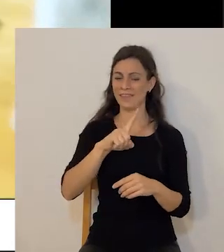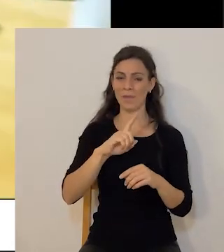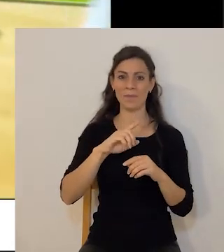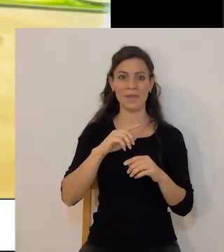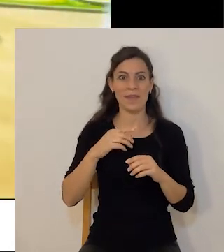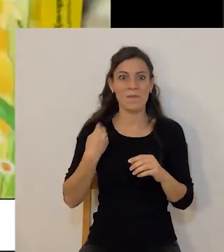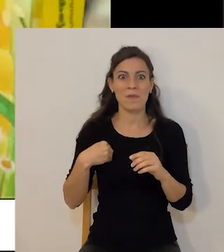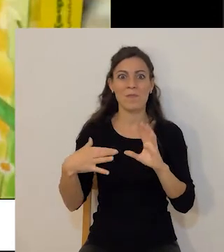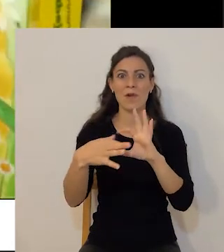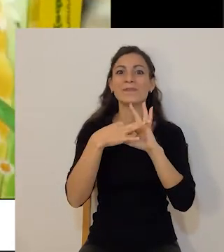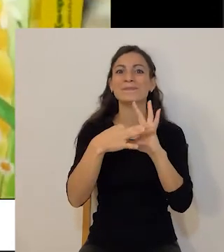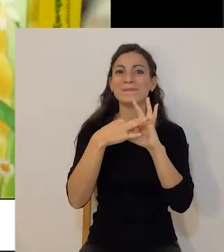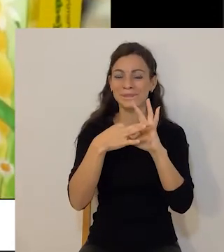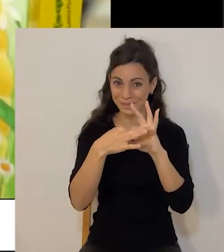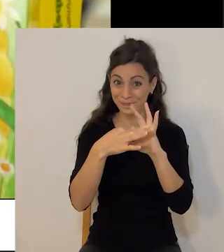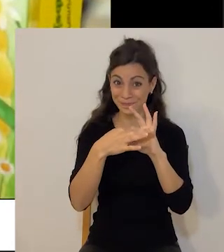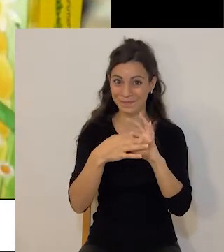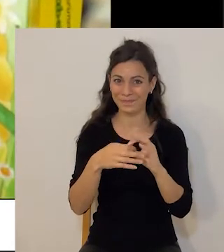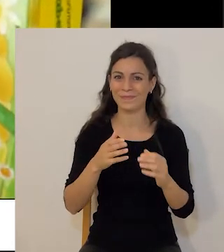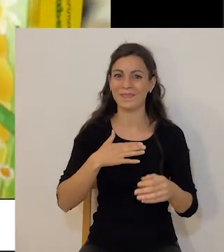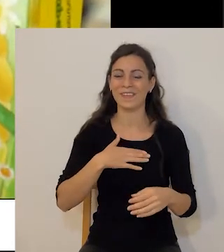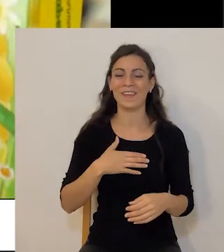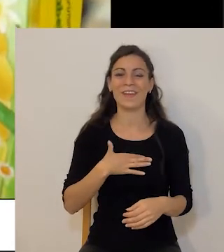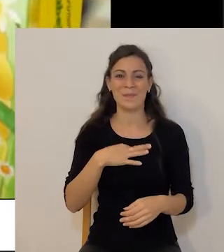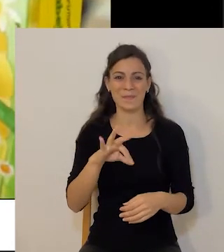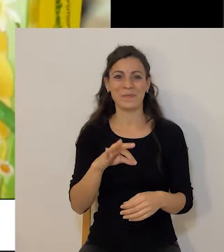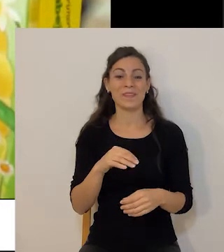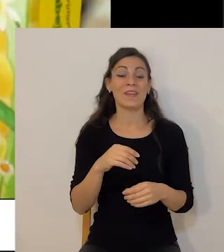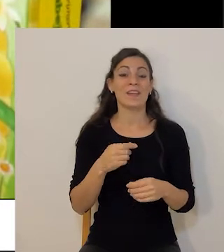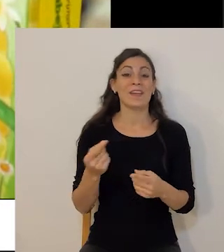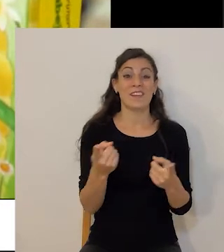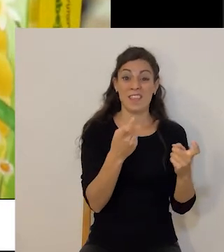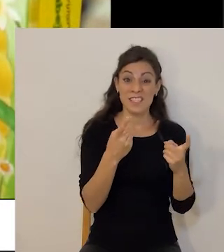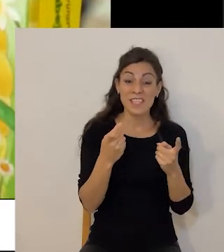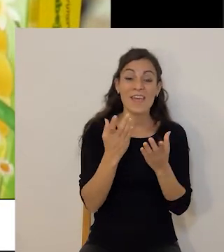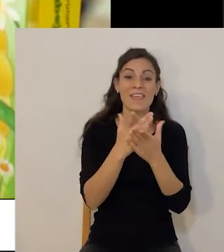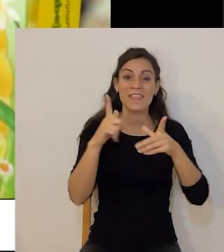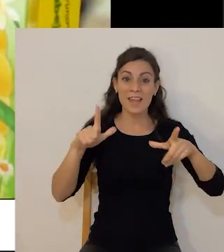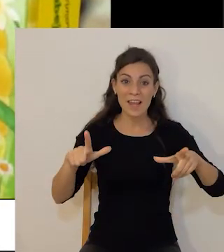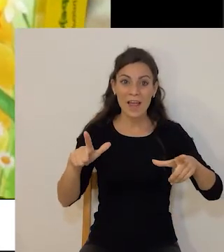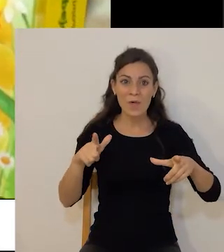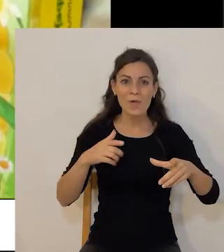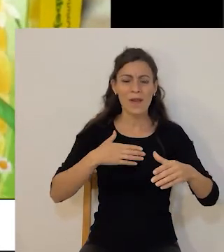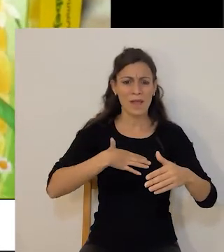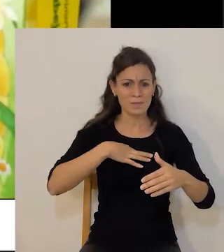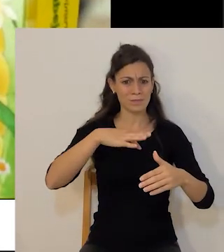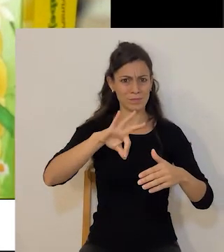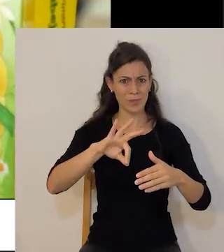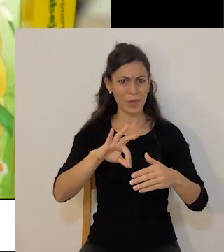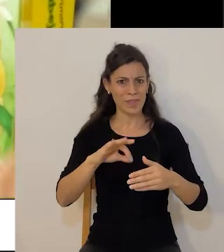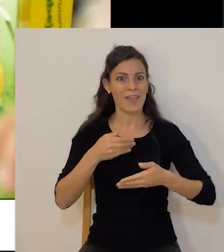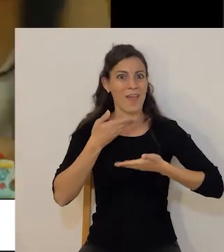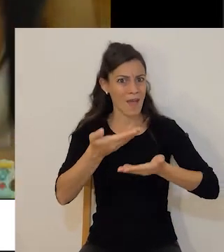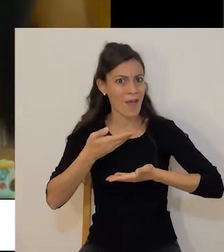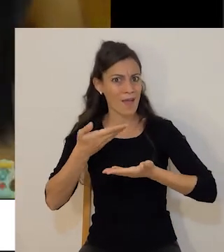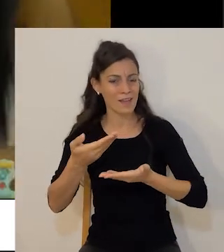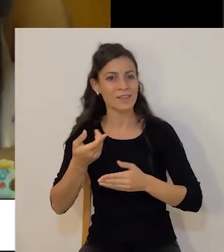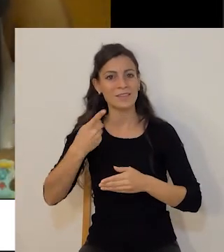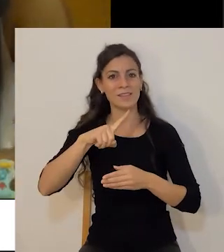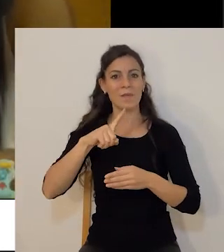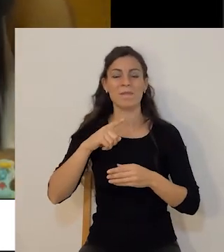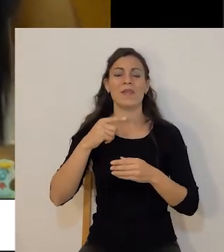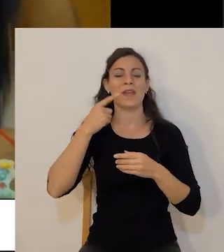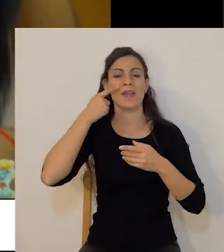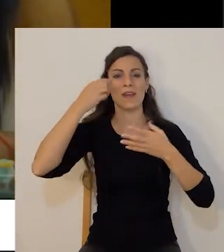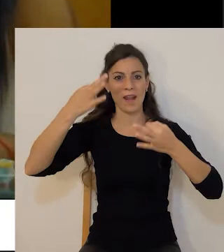eso el proyecto se llama Conectar Jugando, conectar con las necesidades del aula, conocer no a su hijo o a su hija, conocer la realidad